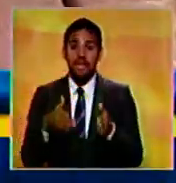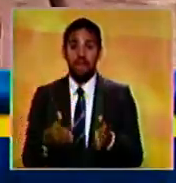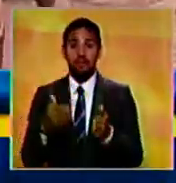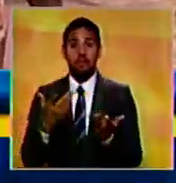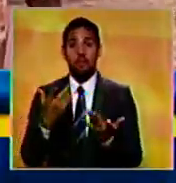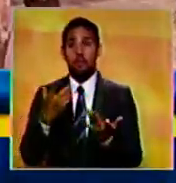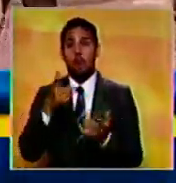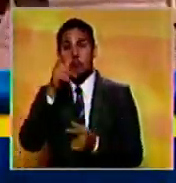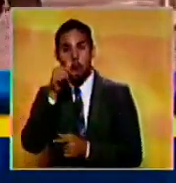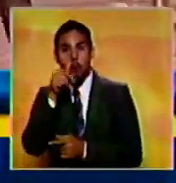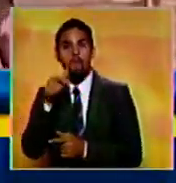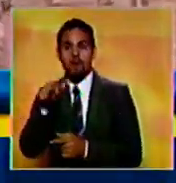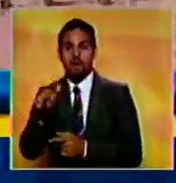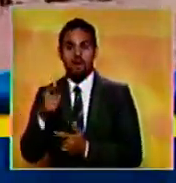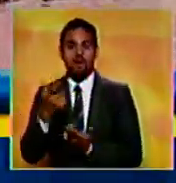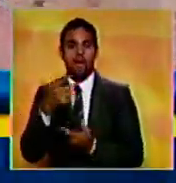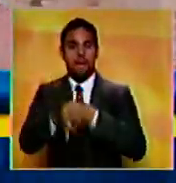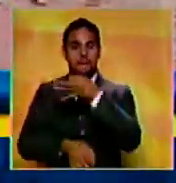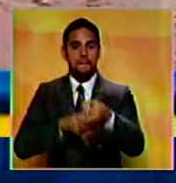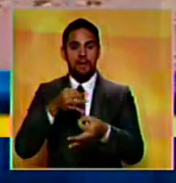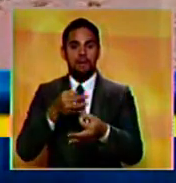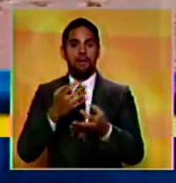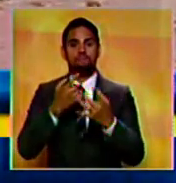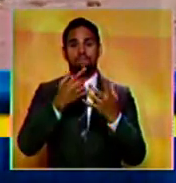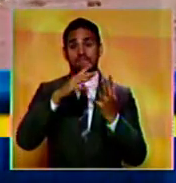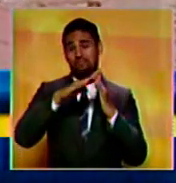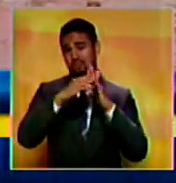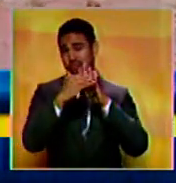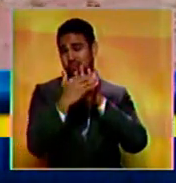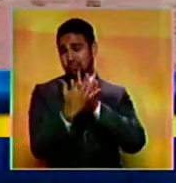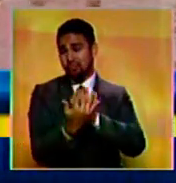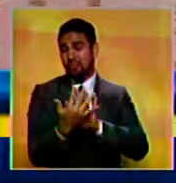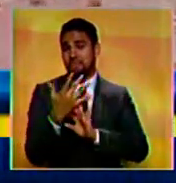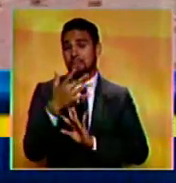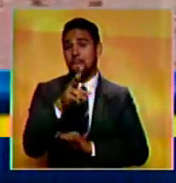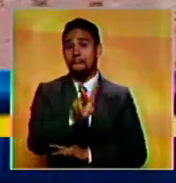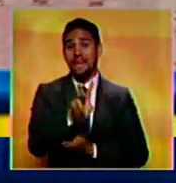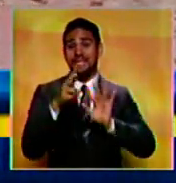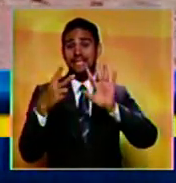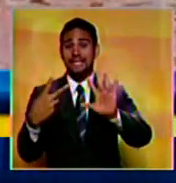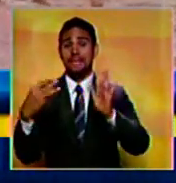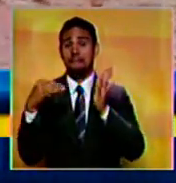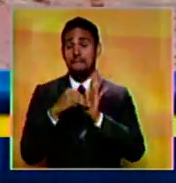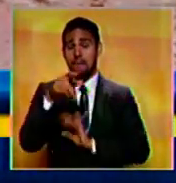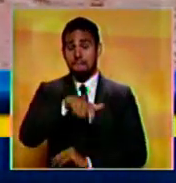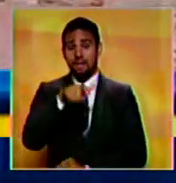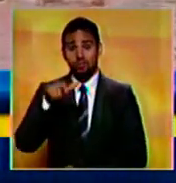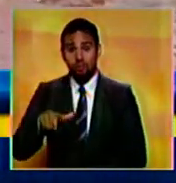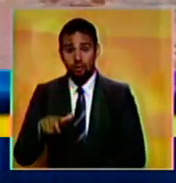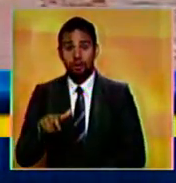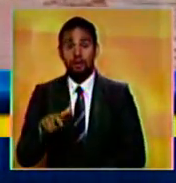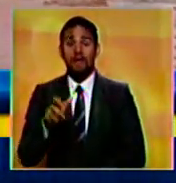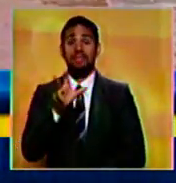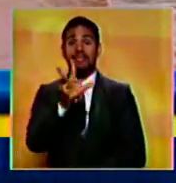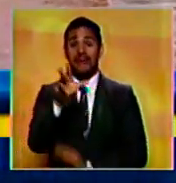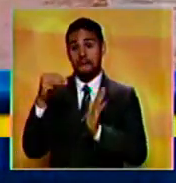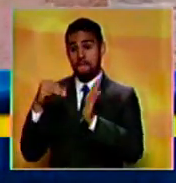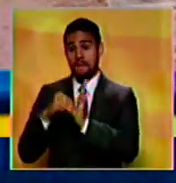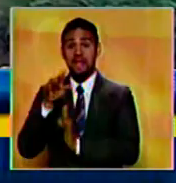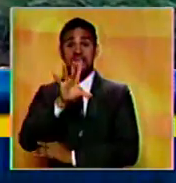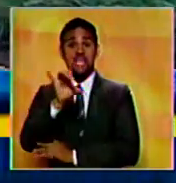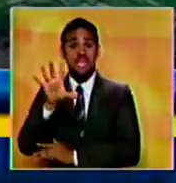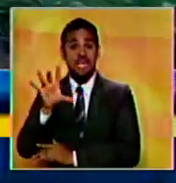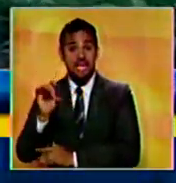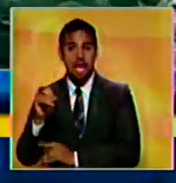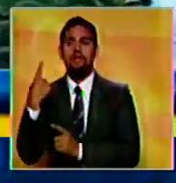Rodrigo Peña y lillo la cantidad de damnificados sobrepasa las 27.000 personas de las cuales 3.500 se